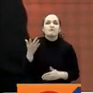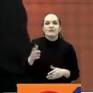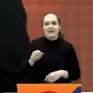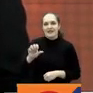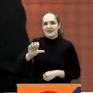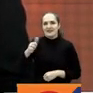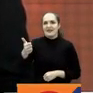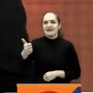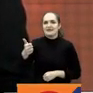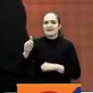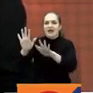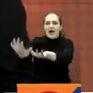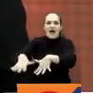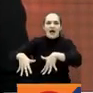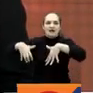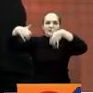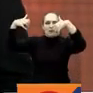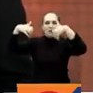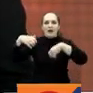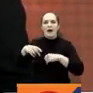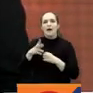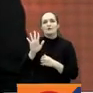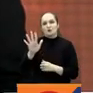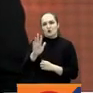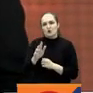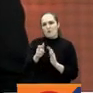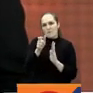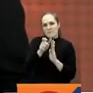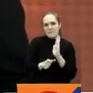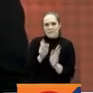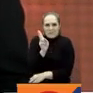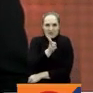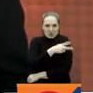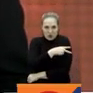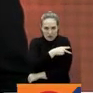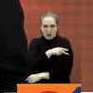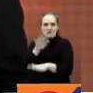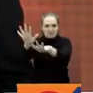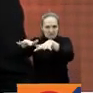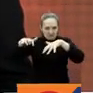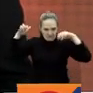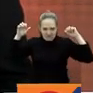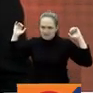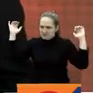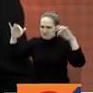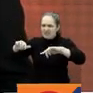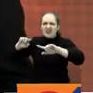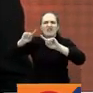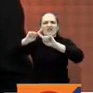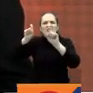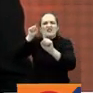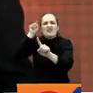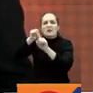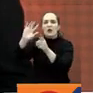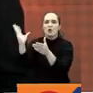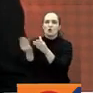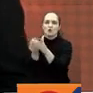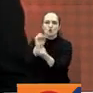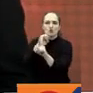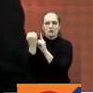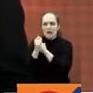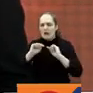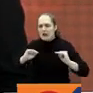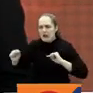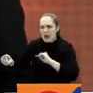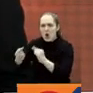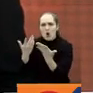de la Asamblea de Personeros. Este año, el eje central de discusión de los funcionarios es la inclusión social. El encuentro pretende generar